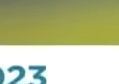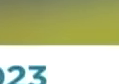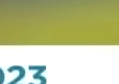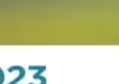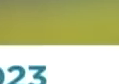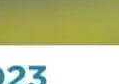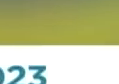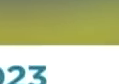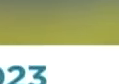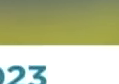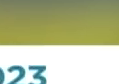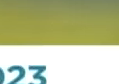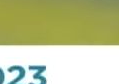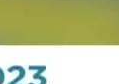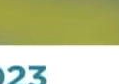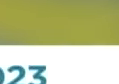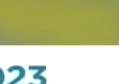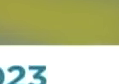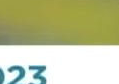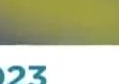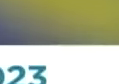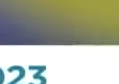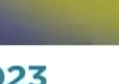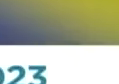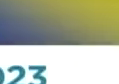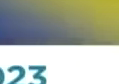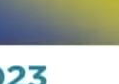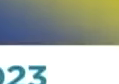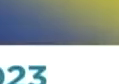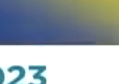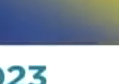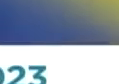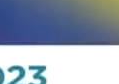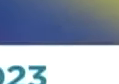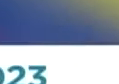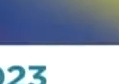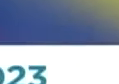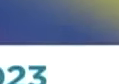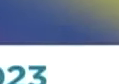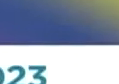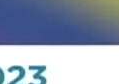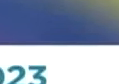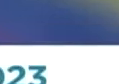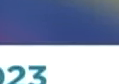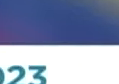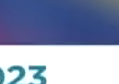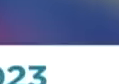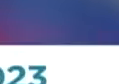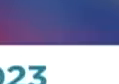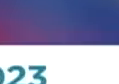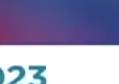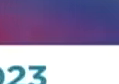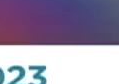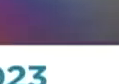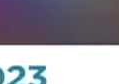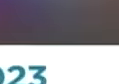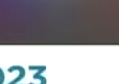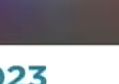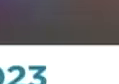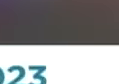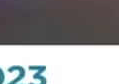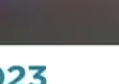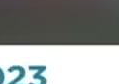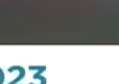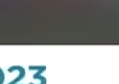Es imposible borrar de tu corazón algo que siempre fue tuyo.